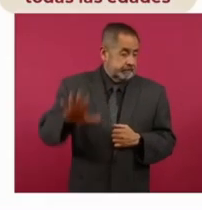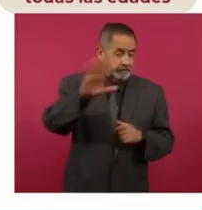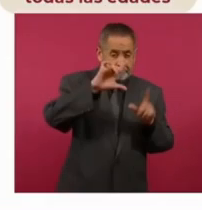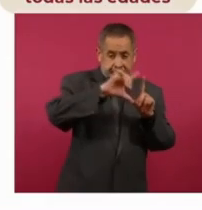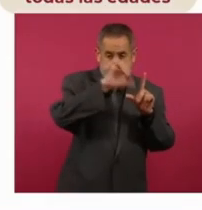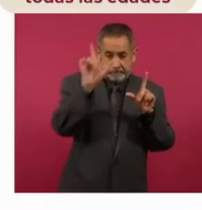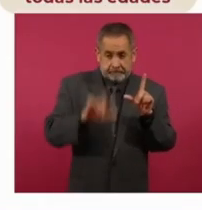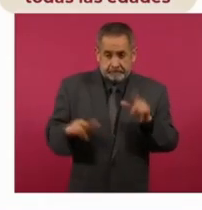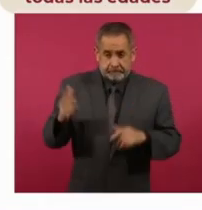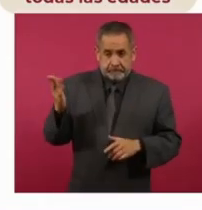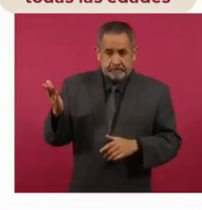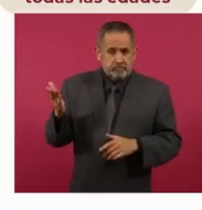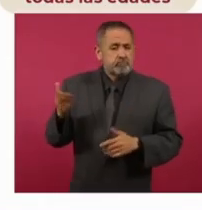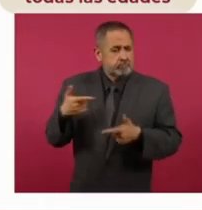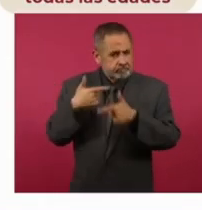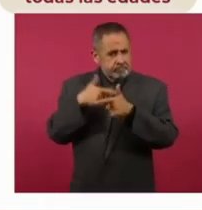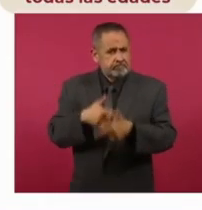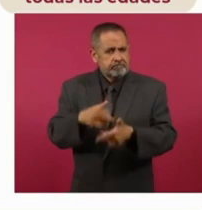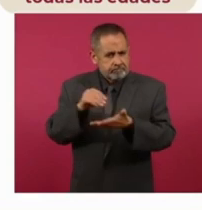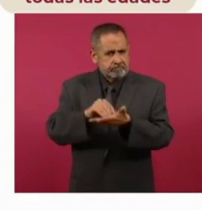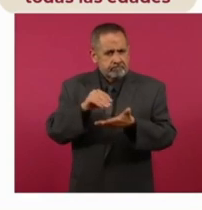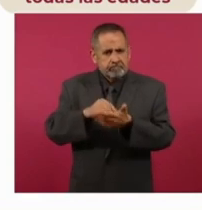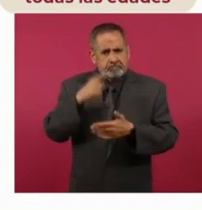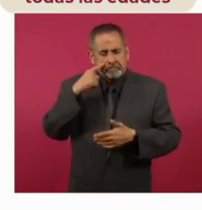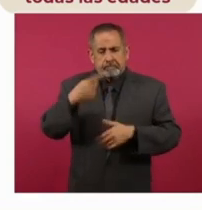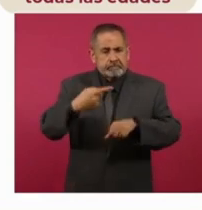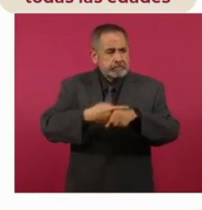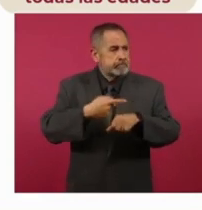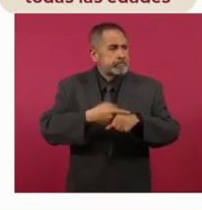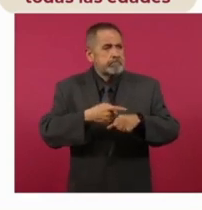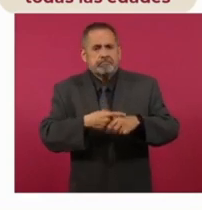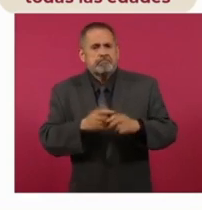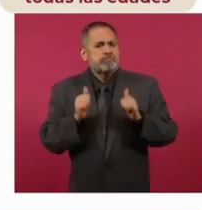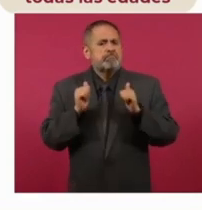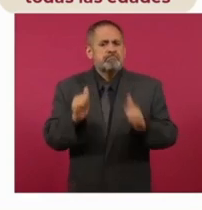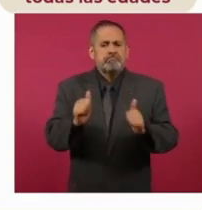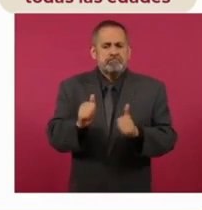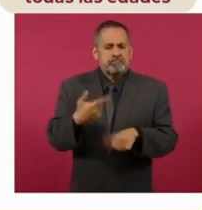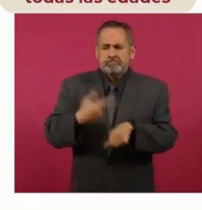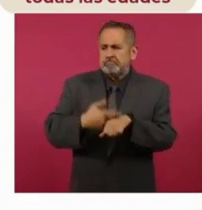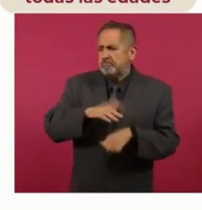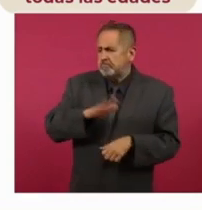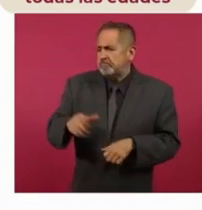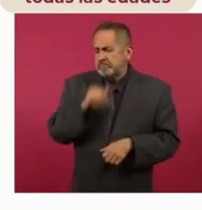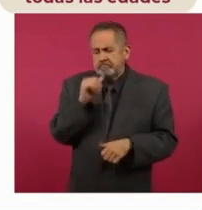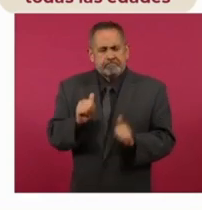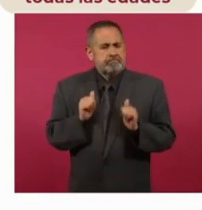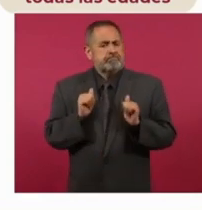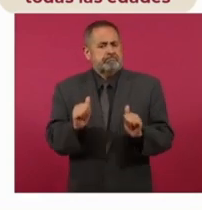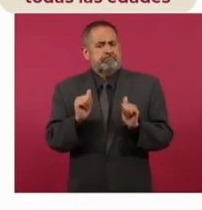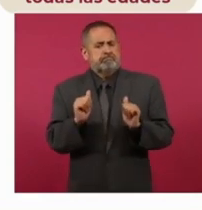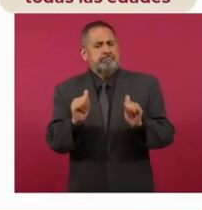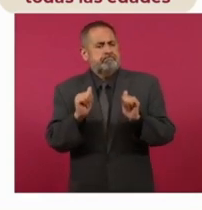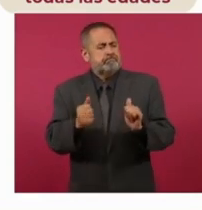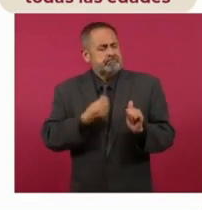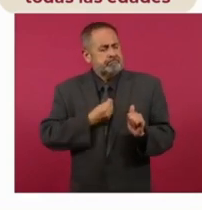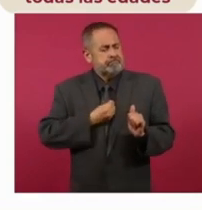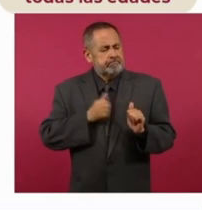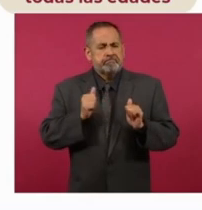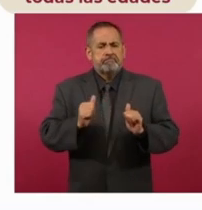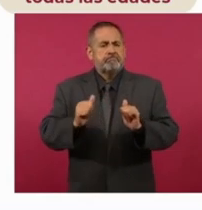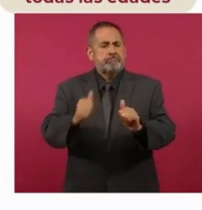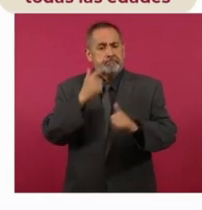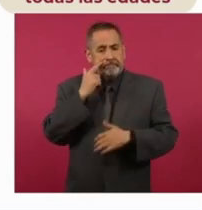del país se encuentran estos altos niveles de inmunidad. Estos son los datos que corresponden a la Encuesta Nacional de Salud y